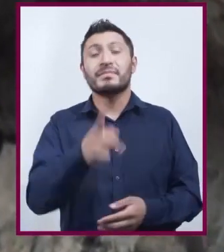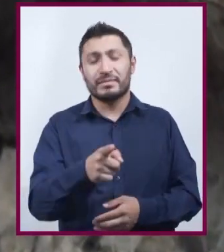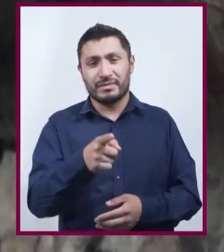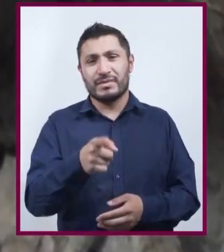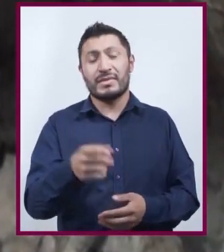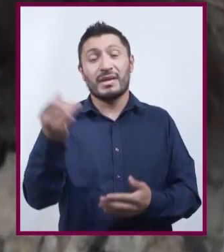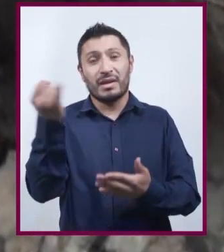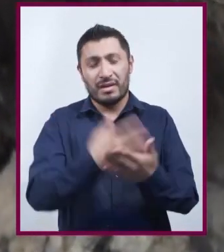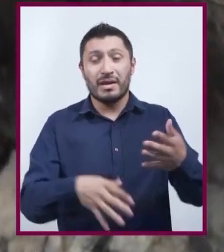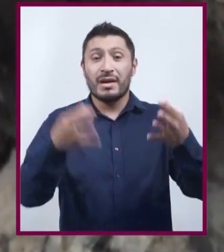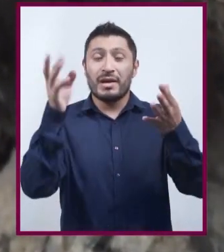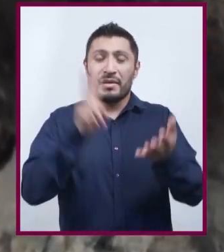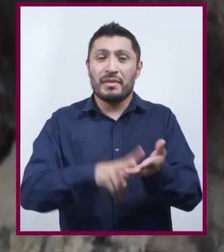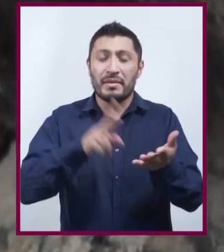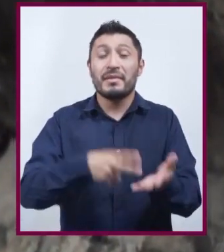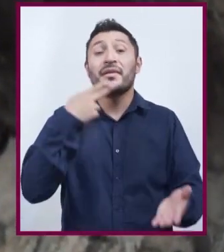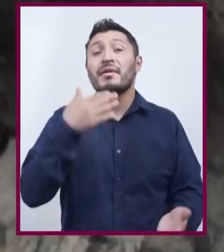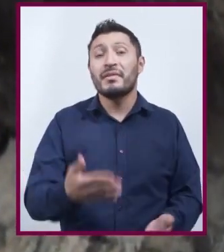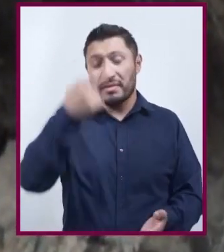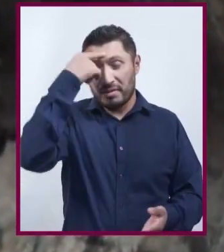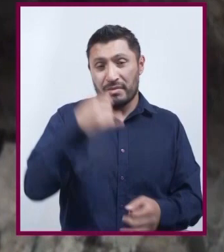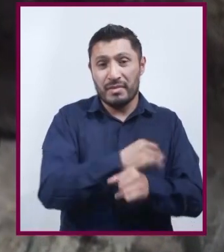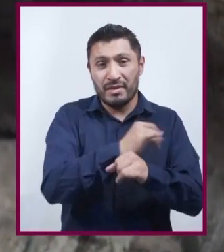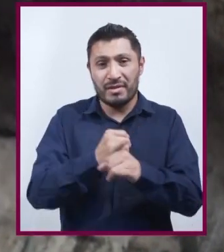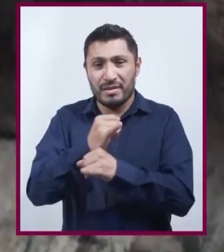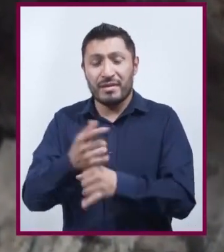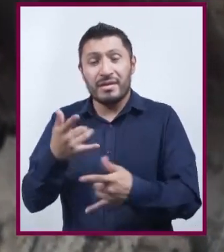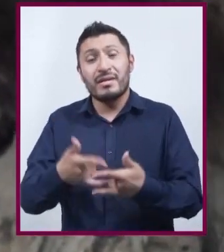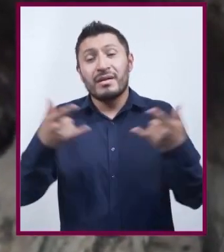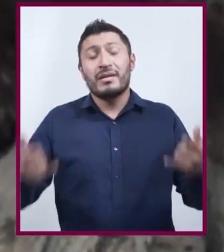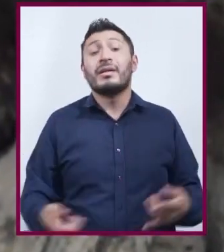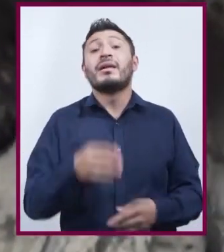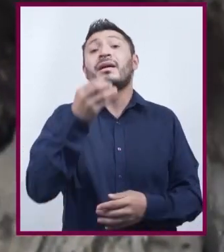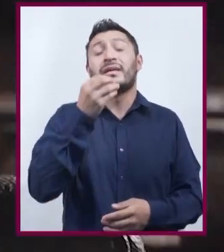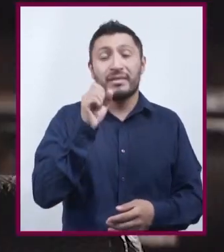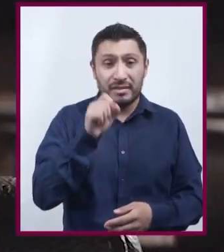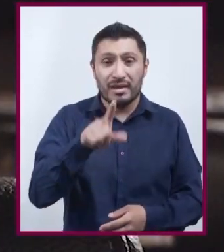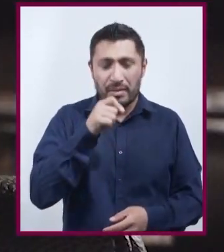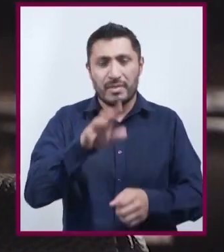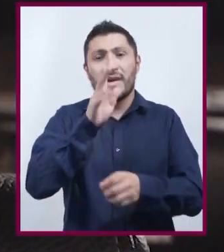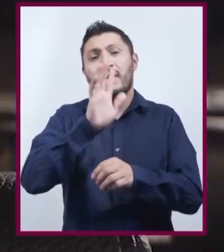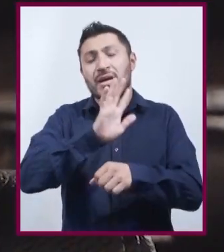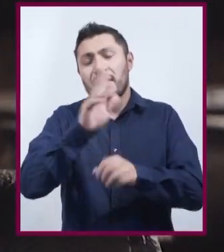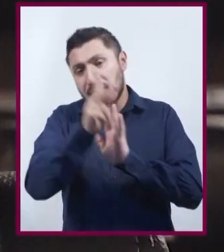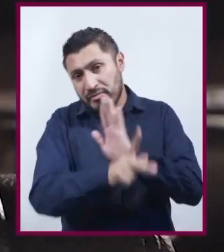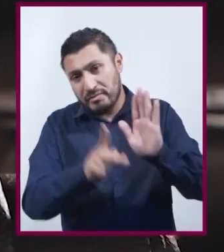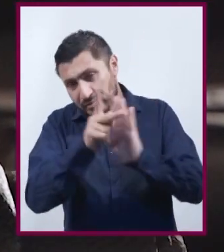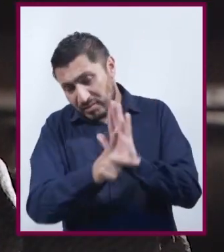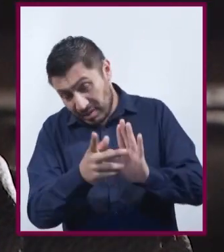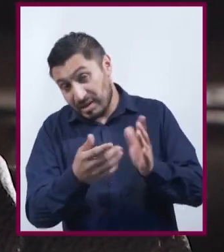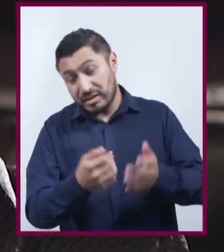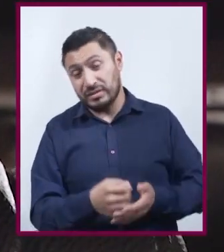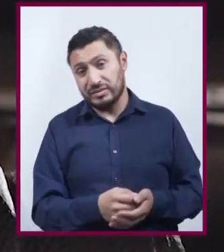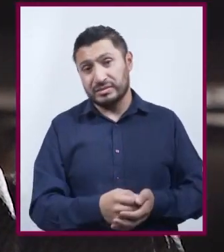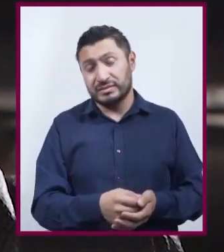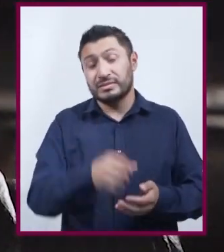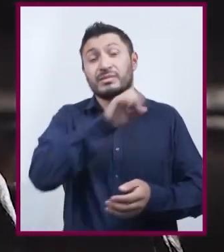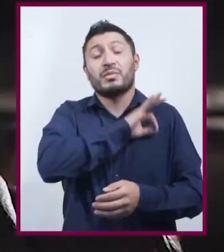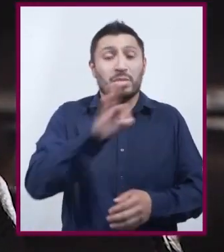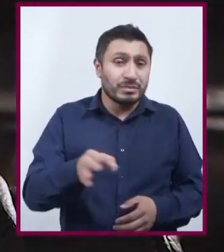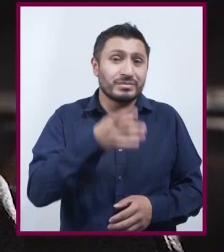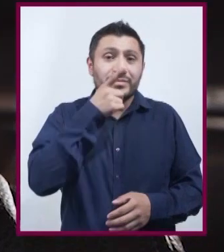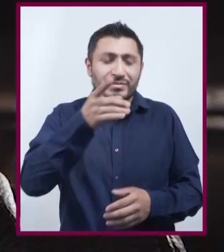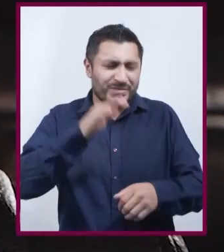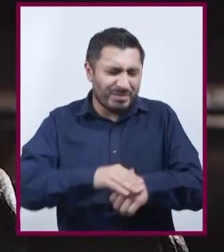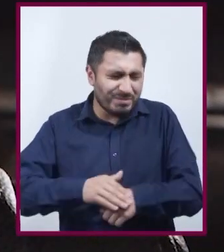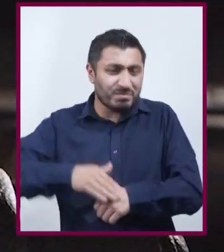qué no considerar a las imágenes como una fuente válida para la investigación histórica? Inclusive cuando se trata de películas y series de